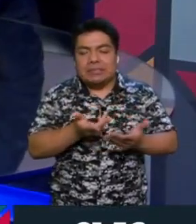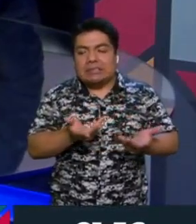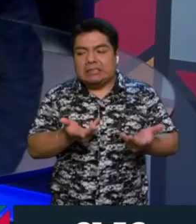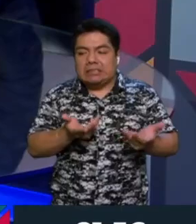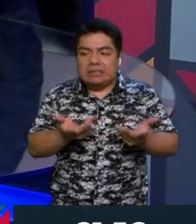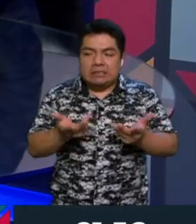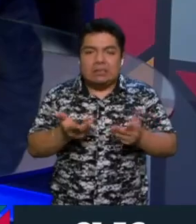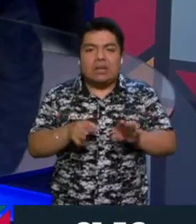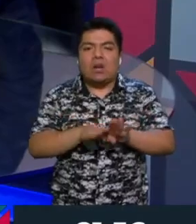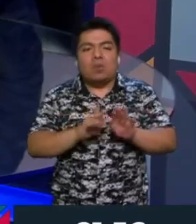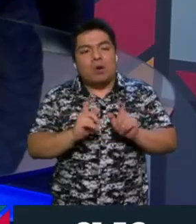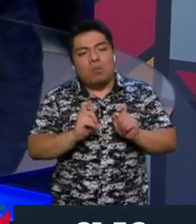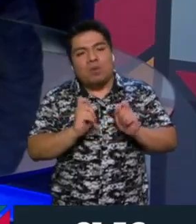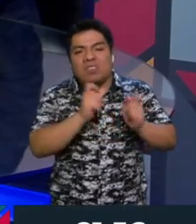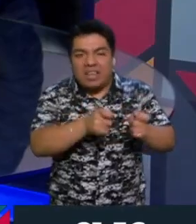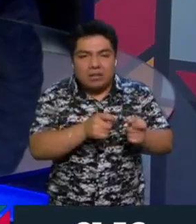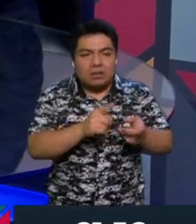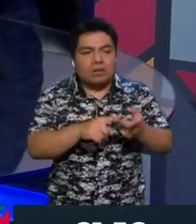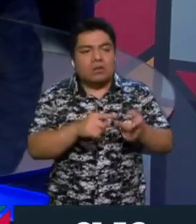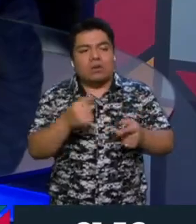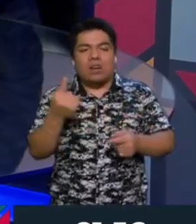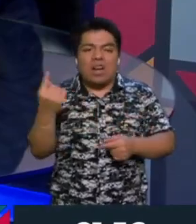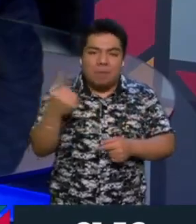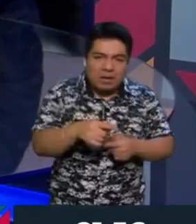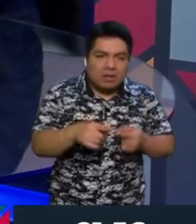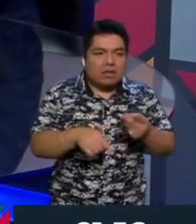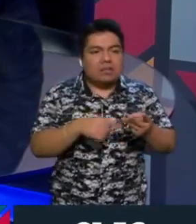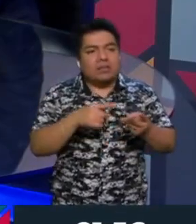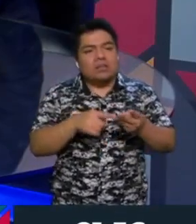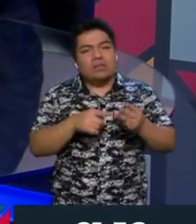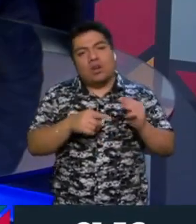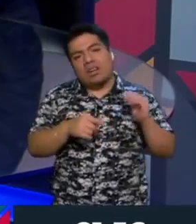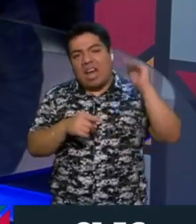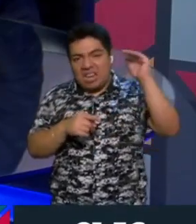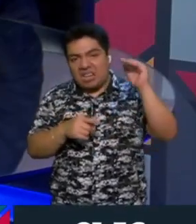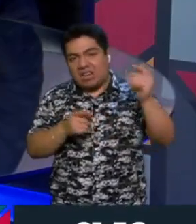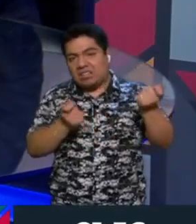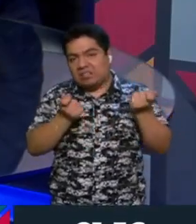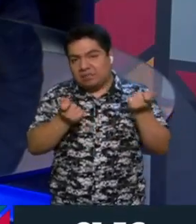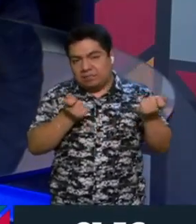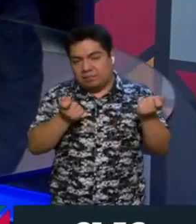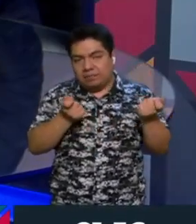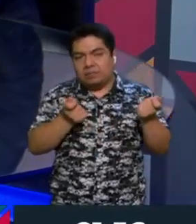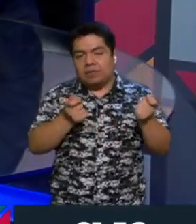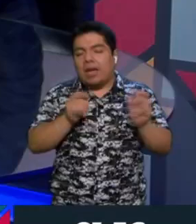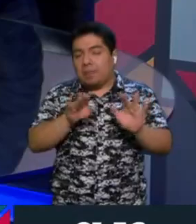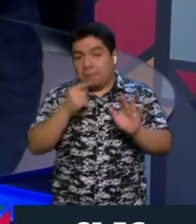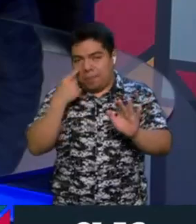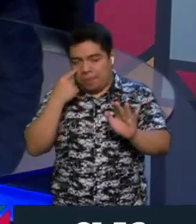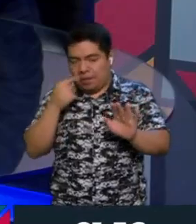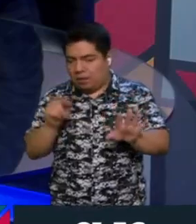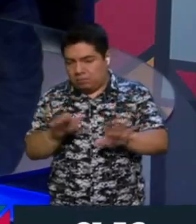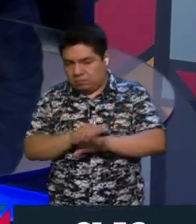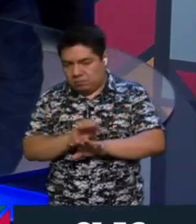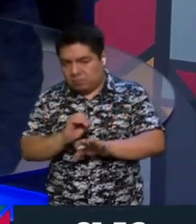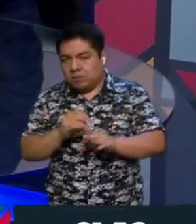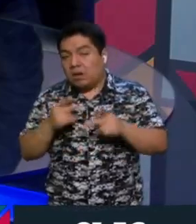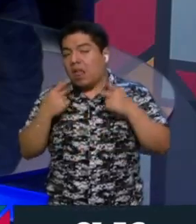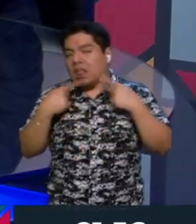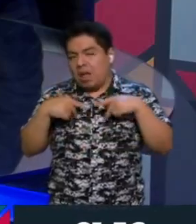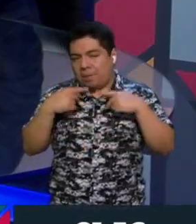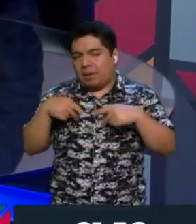a un ordenamiento, a una burocracia. No quiero decir con esto que la persona que comete este intento de